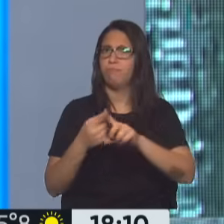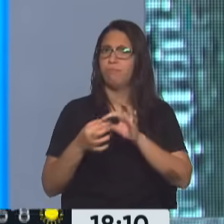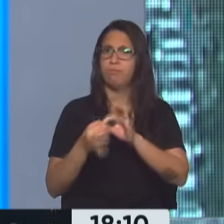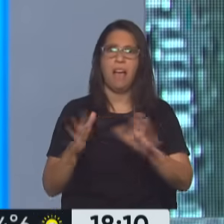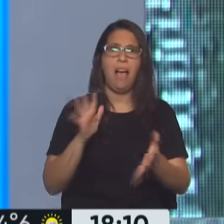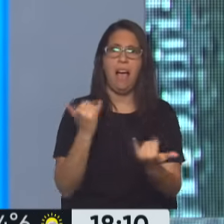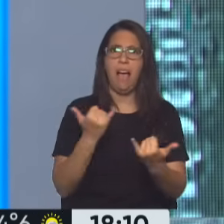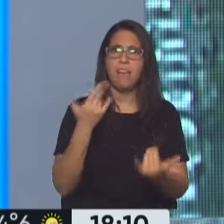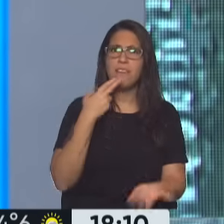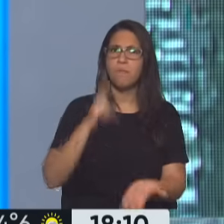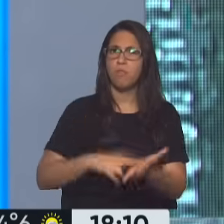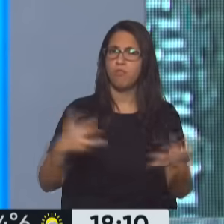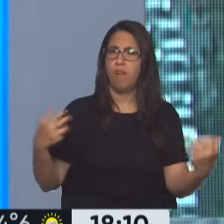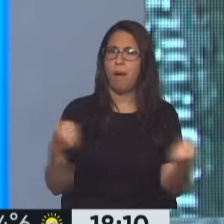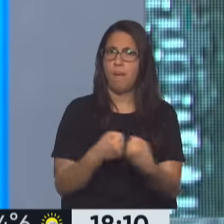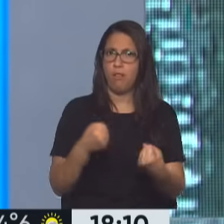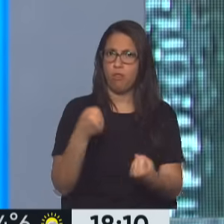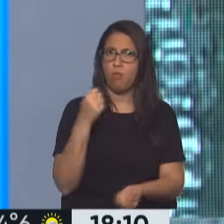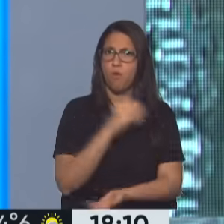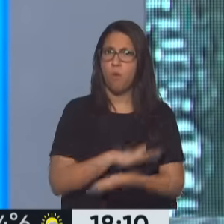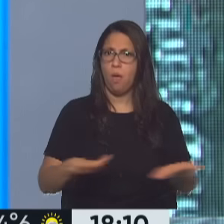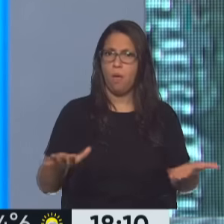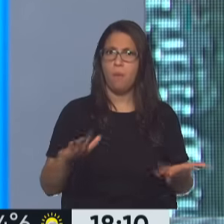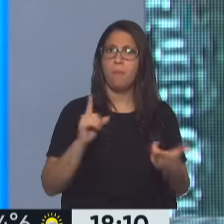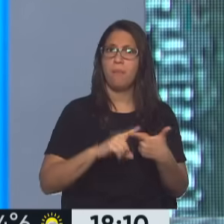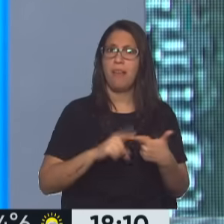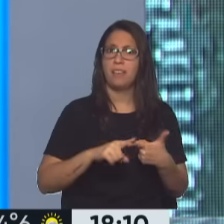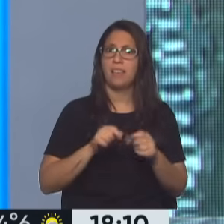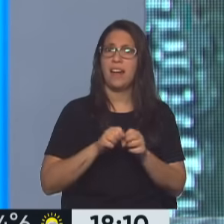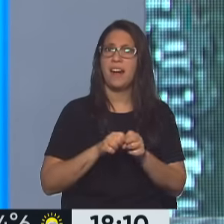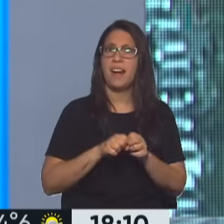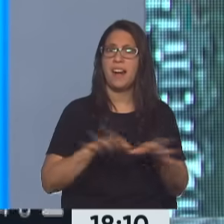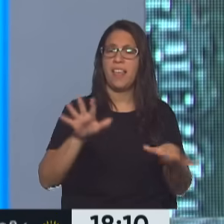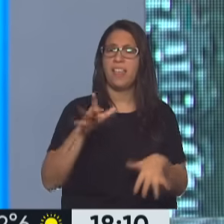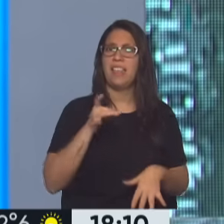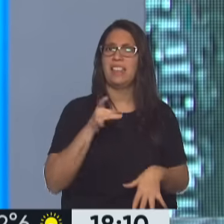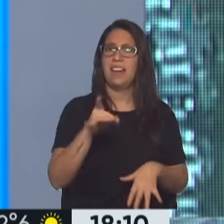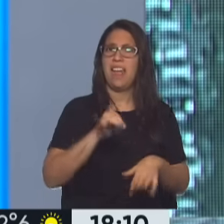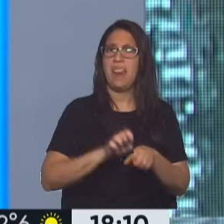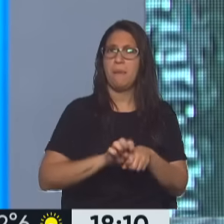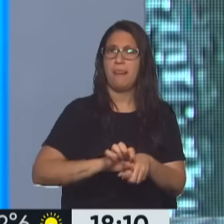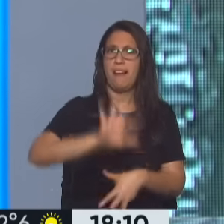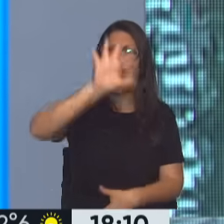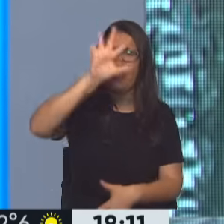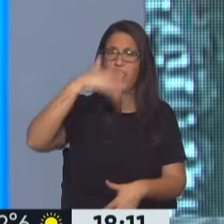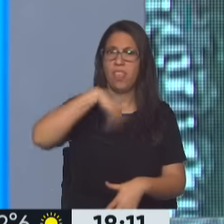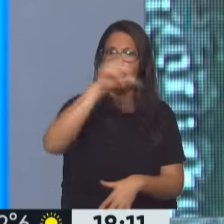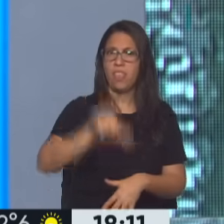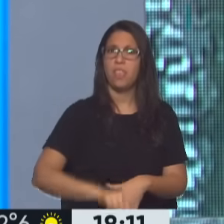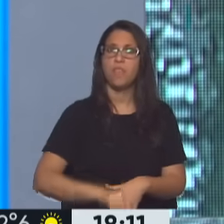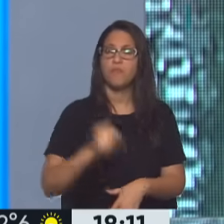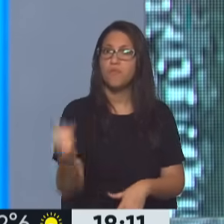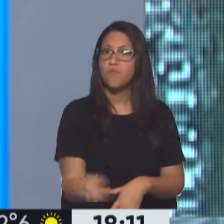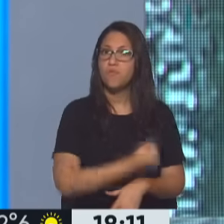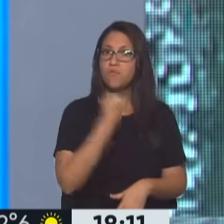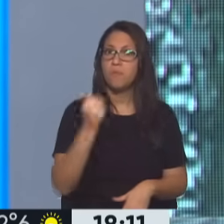pacto fiscal, Horacio, fue uno de los temas, y otro, la ampliación de la red ferroviaria, el tema de ferrocarriles que tanto importan a las